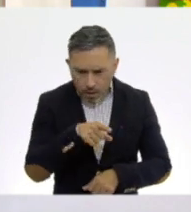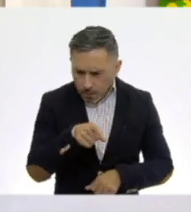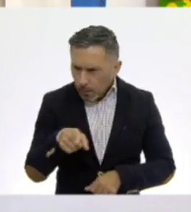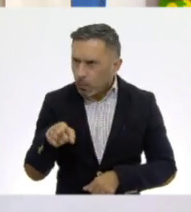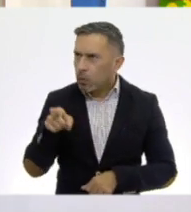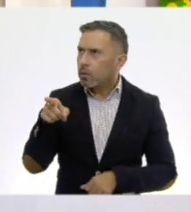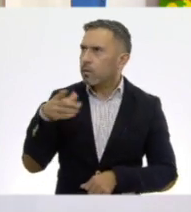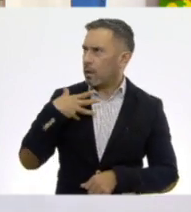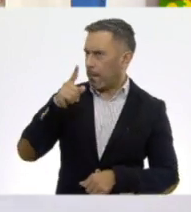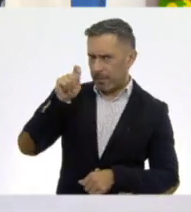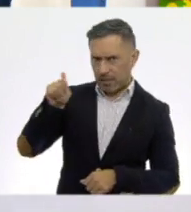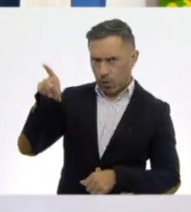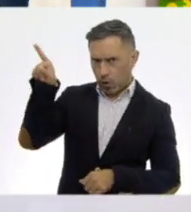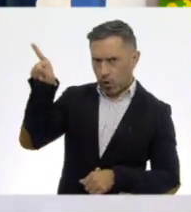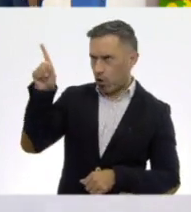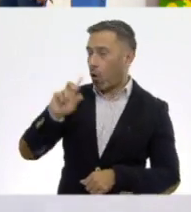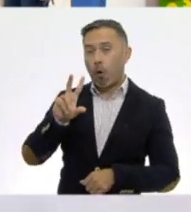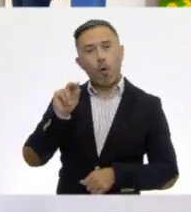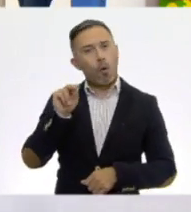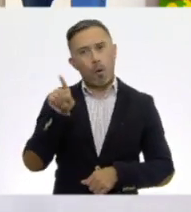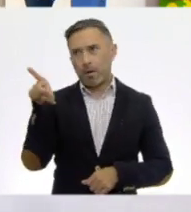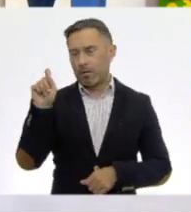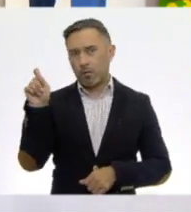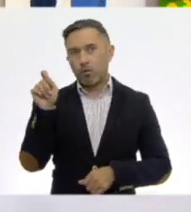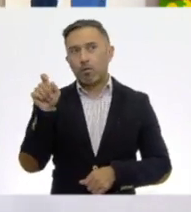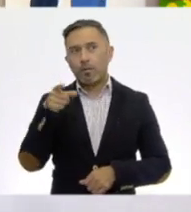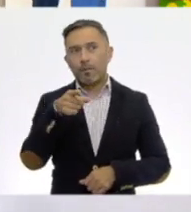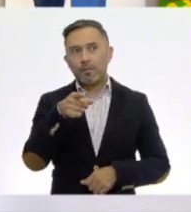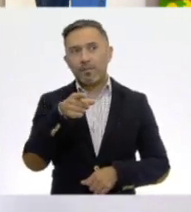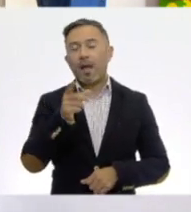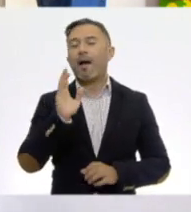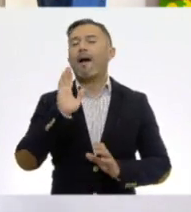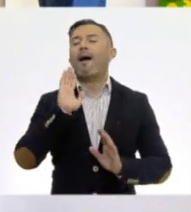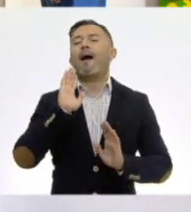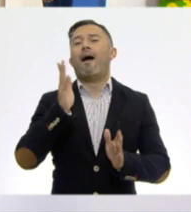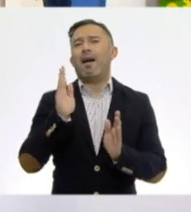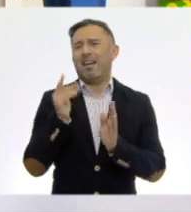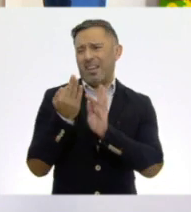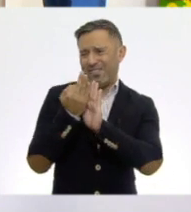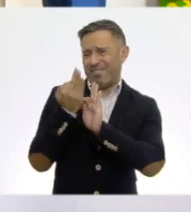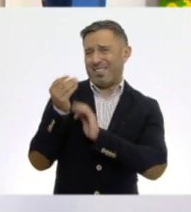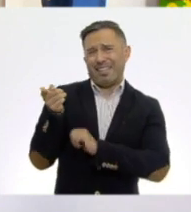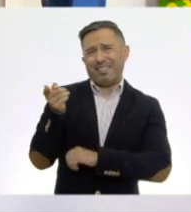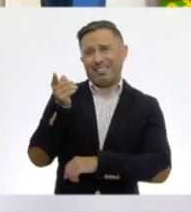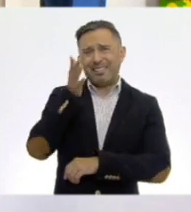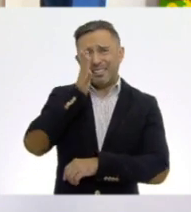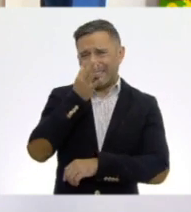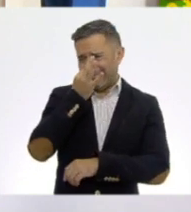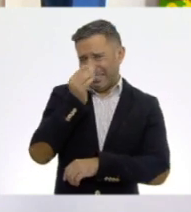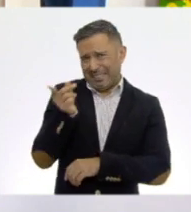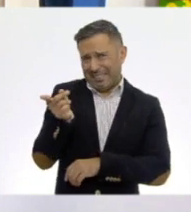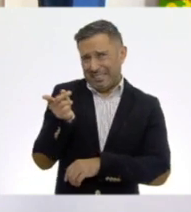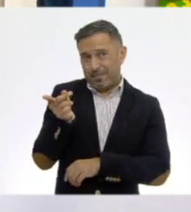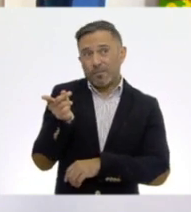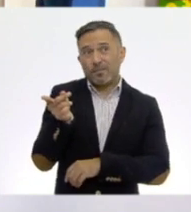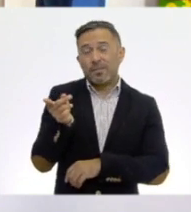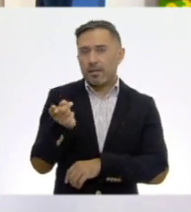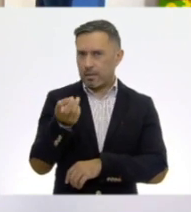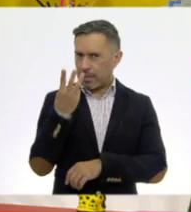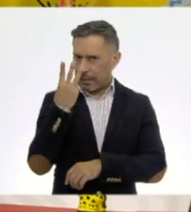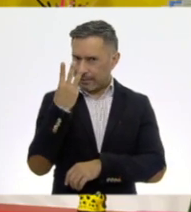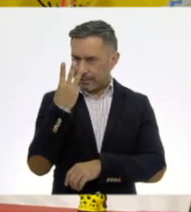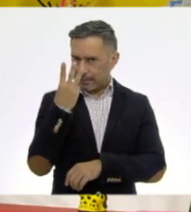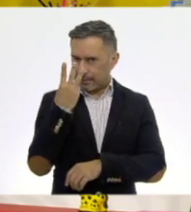en el pizarrón también? No, de la del pizarrón no. Ah. De otro lado. La tengo frente a mí. Tres